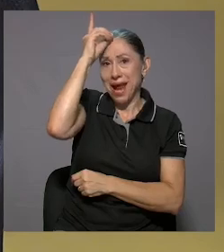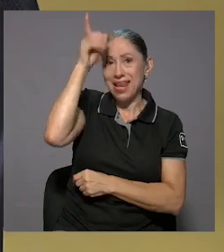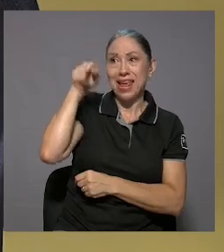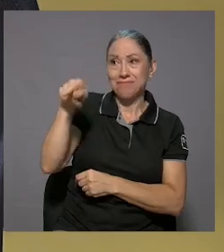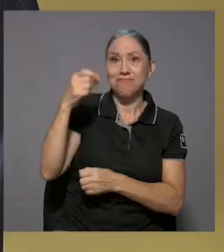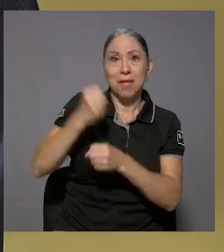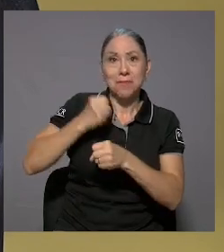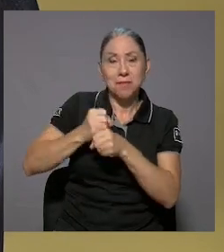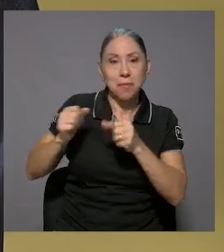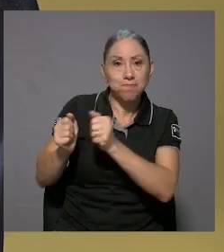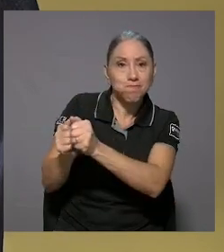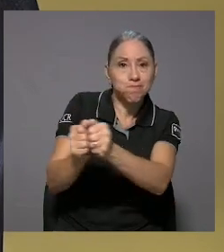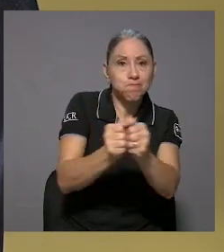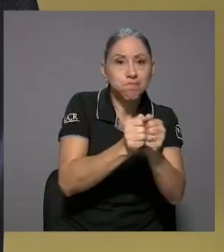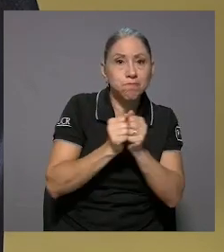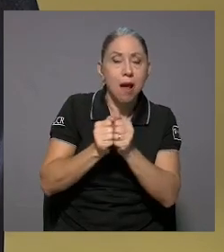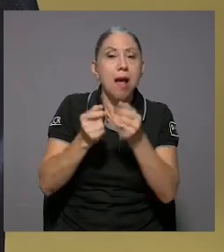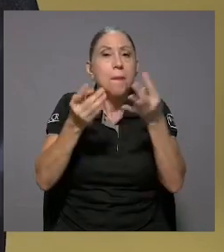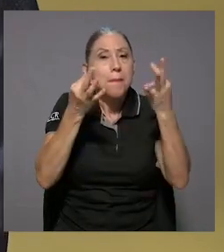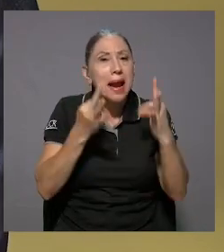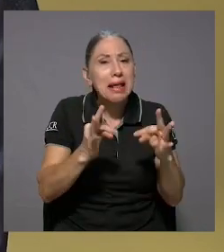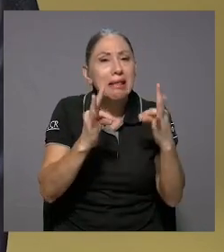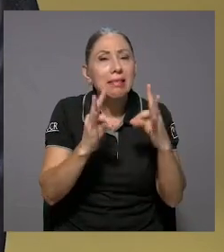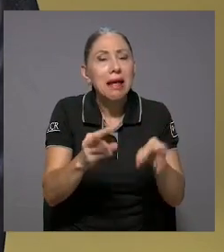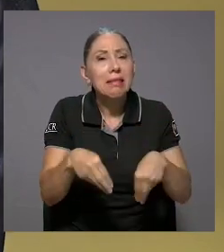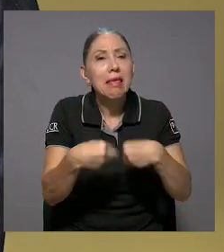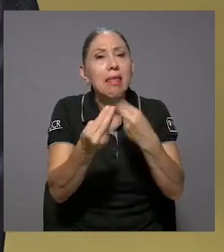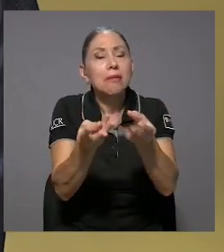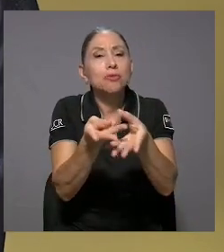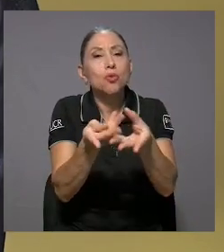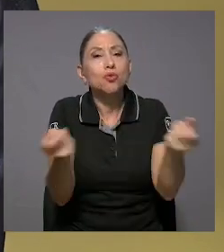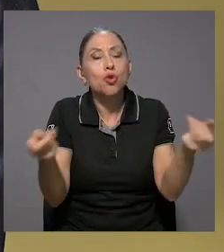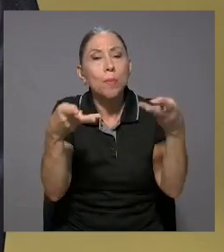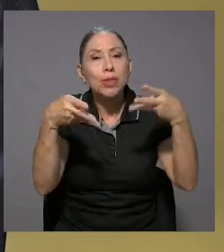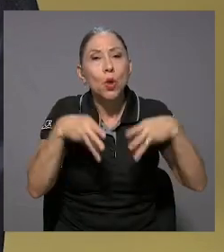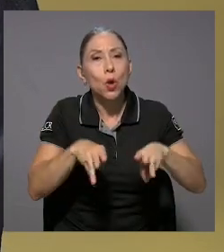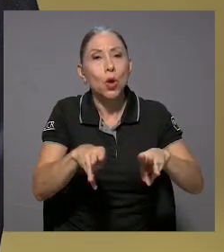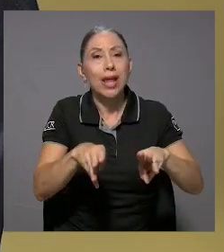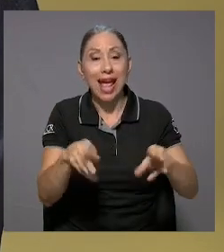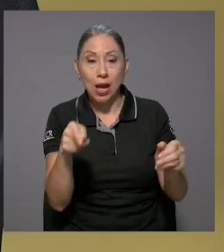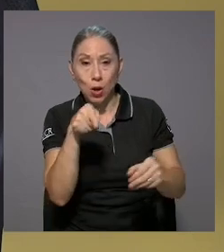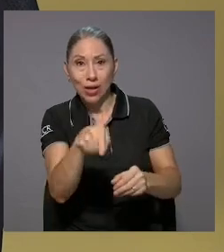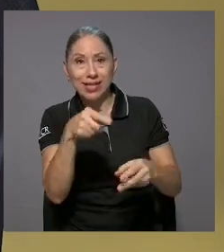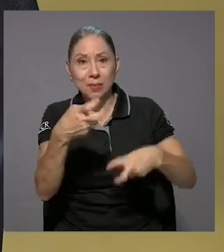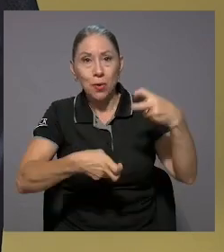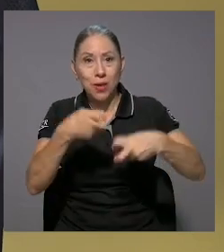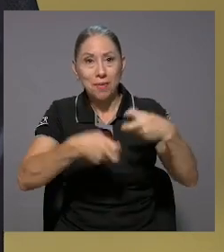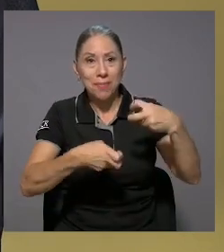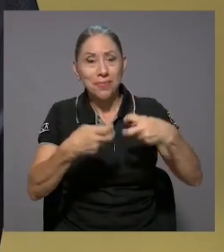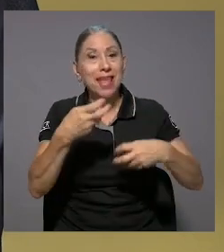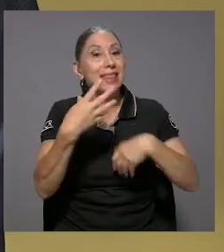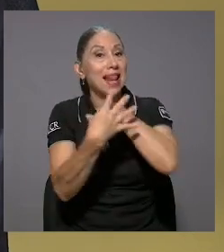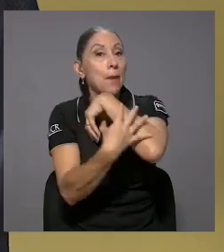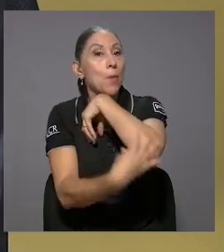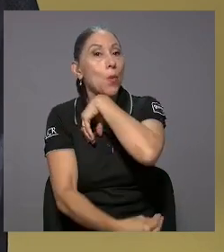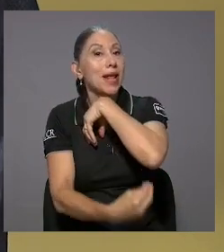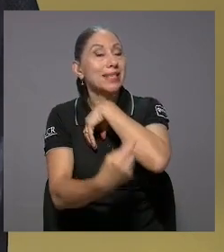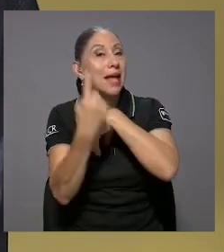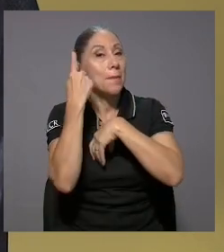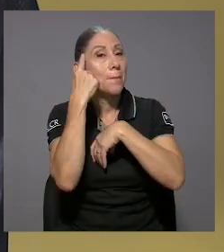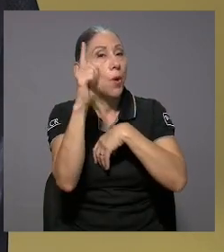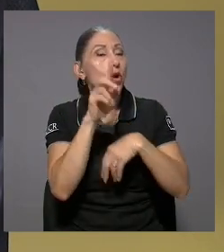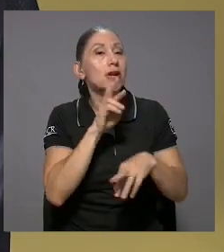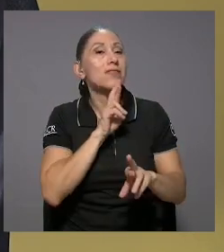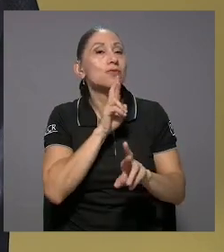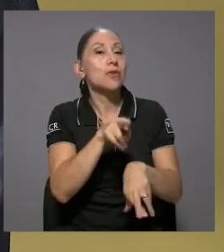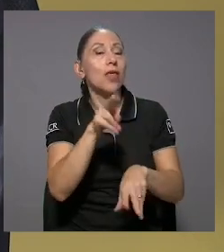también con unos colegas de Alemania para tratar de brindar alguna solución metodológica ante este problema de la